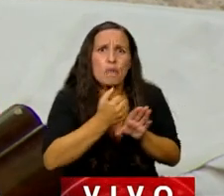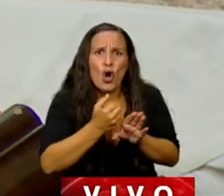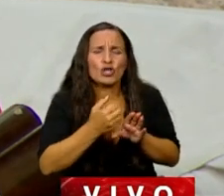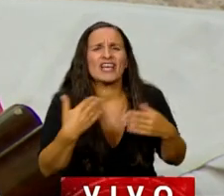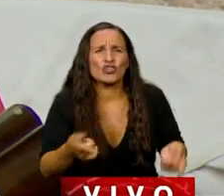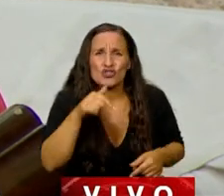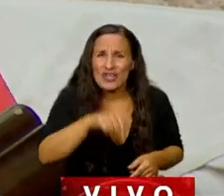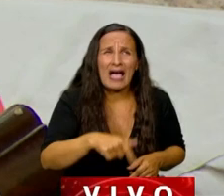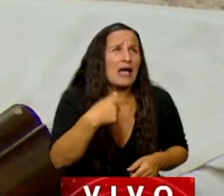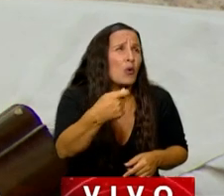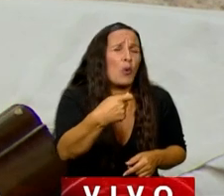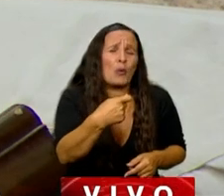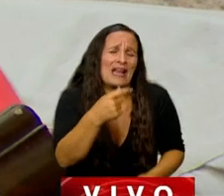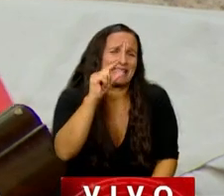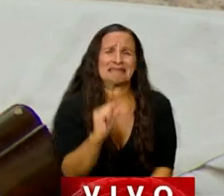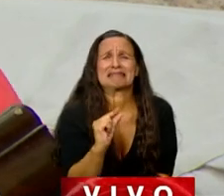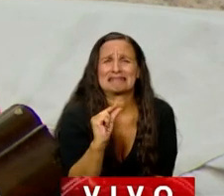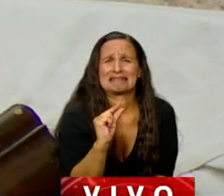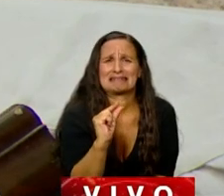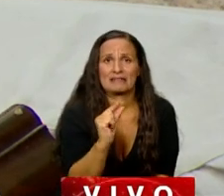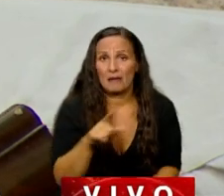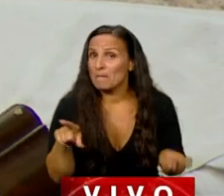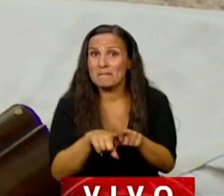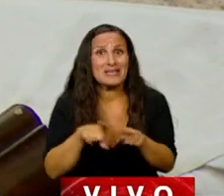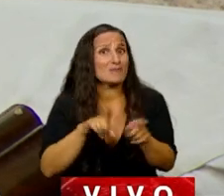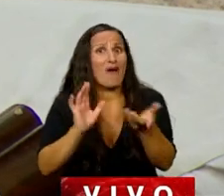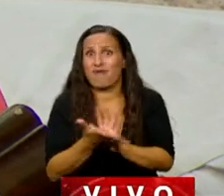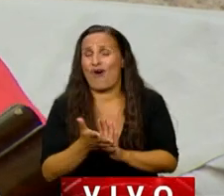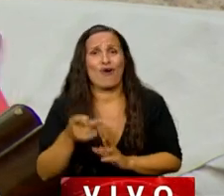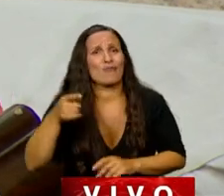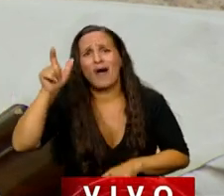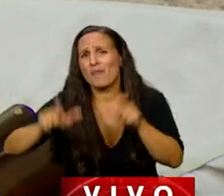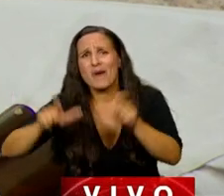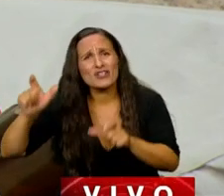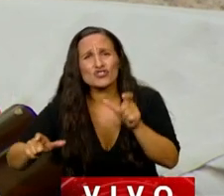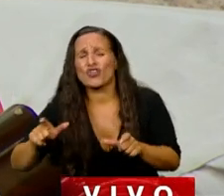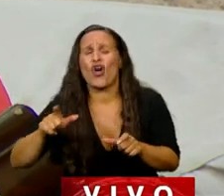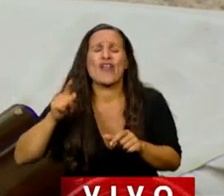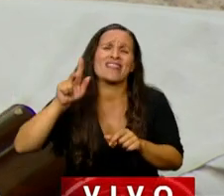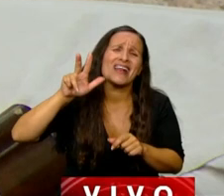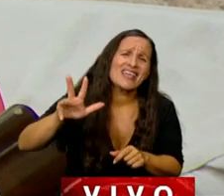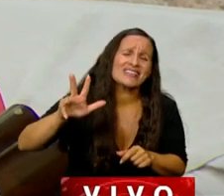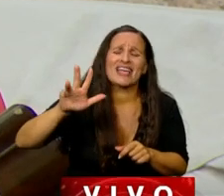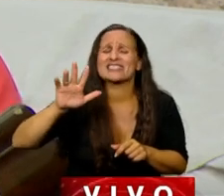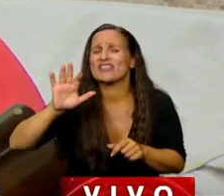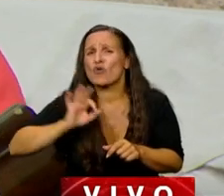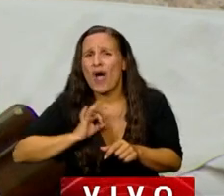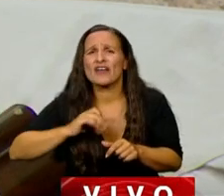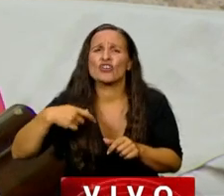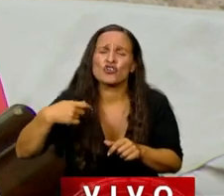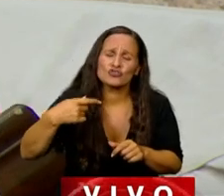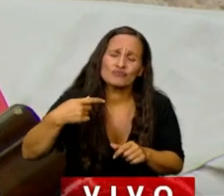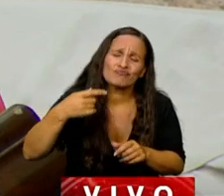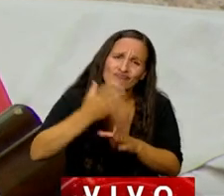tienen jubilaciones de indigencia. Y lo mismo pasa con aquellos que han trabajado y tienen 30, 35 años de aportes y no les da la edad porque